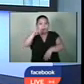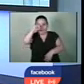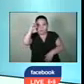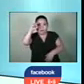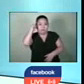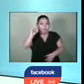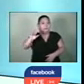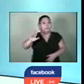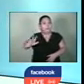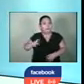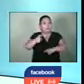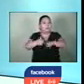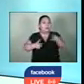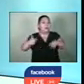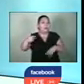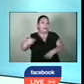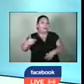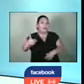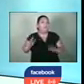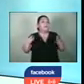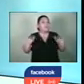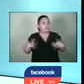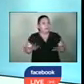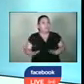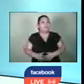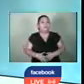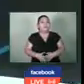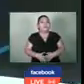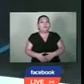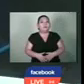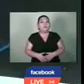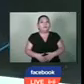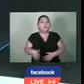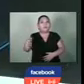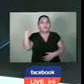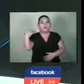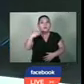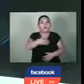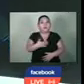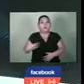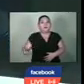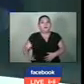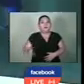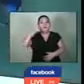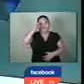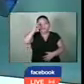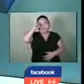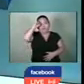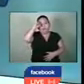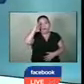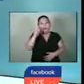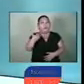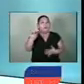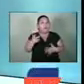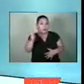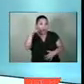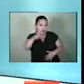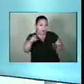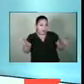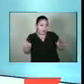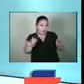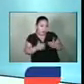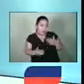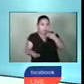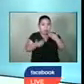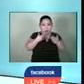por 3 años y medio en el periodo presidencial de Elías Antonio Saca. Comentarles que él durante esta comisión